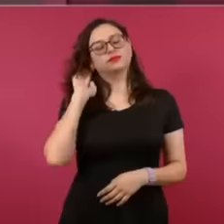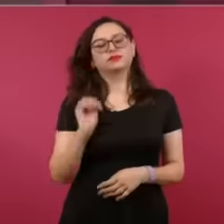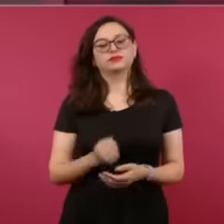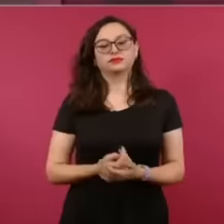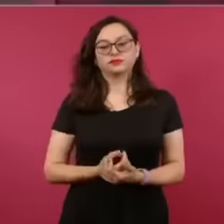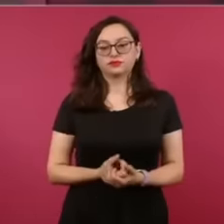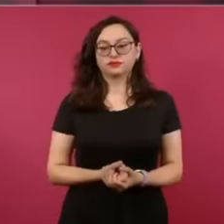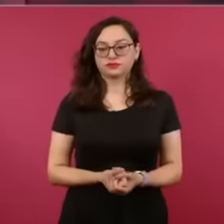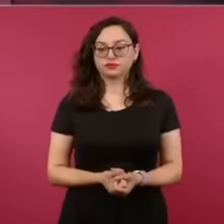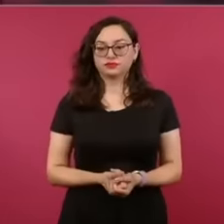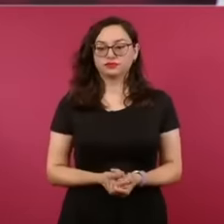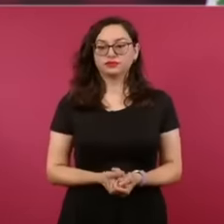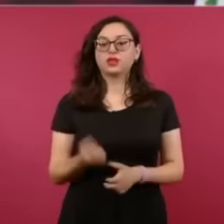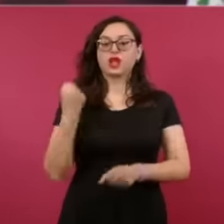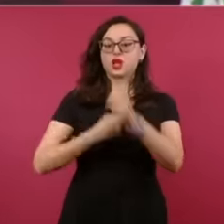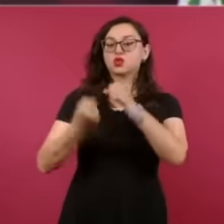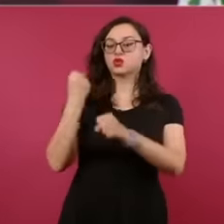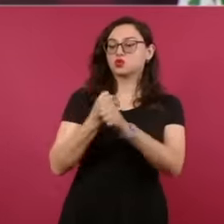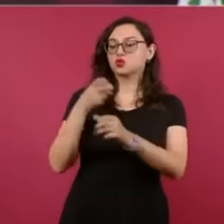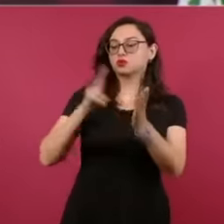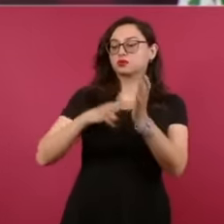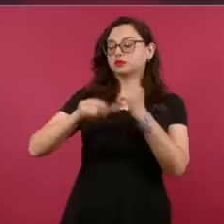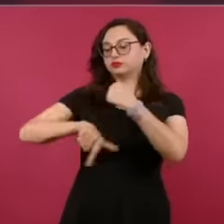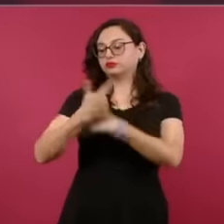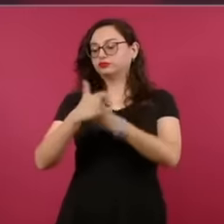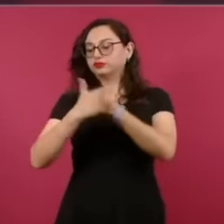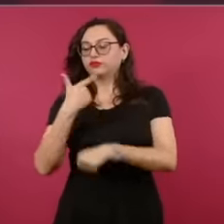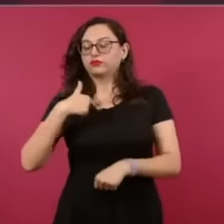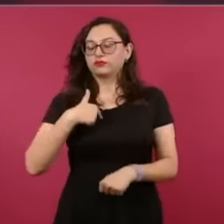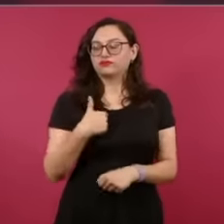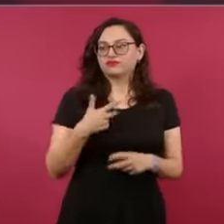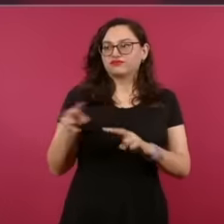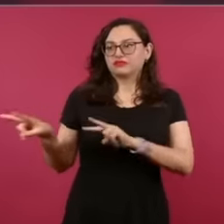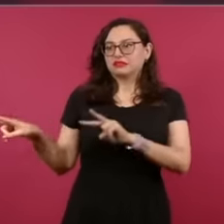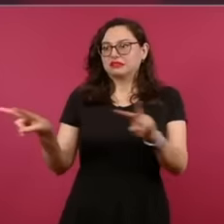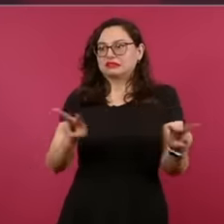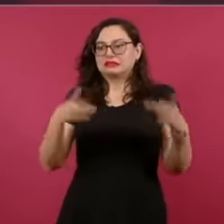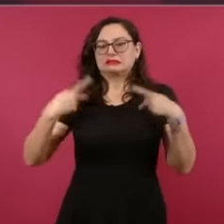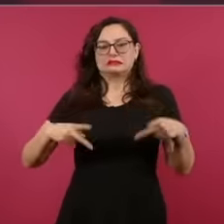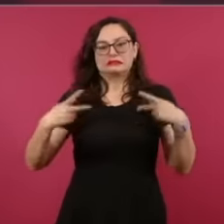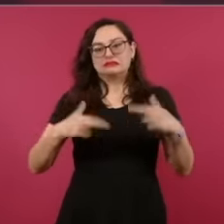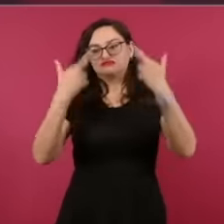obreros y a la gente del pueblo, esos